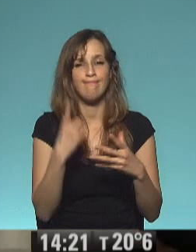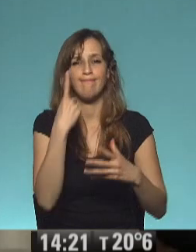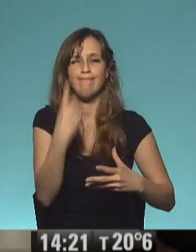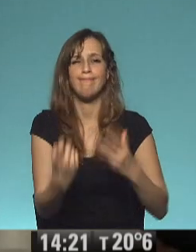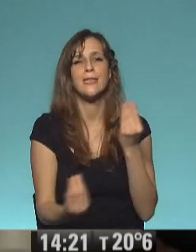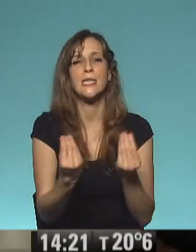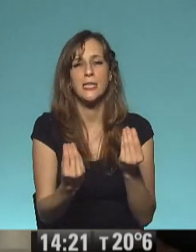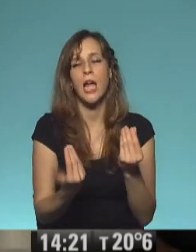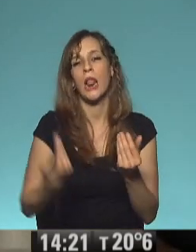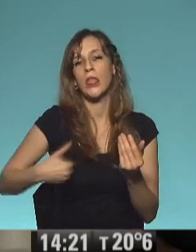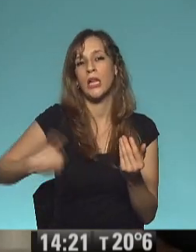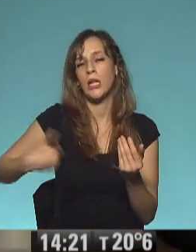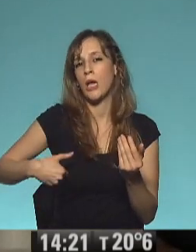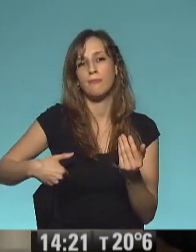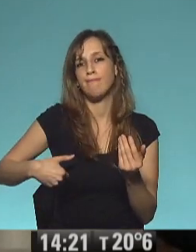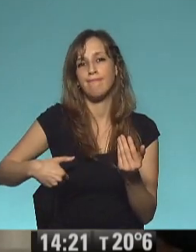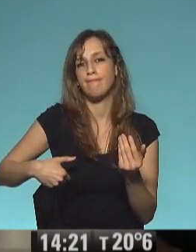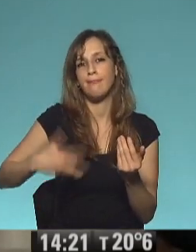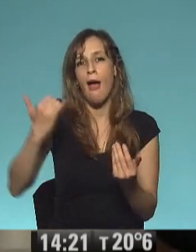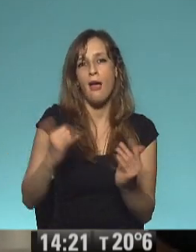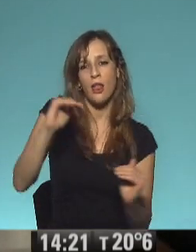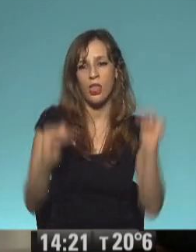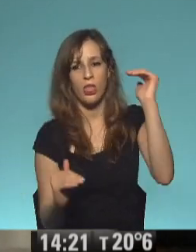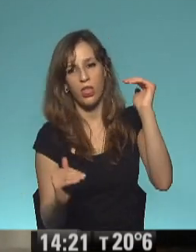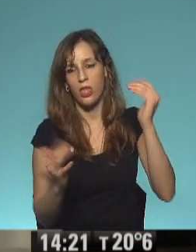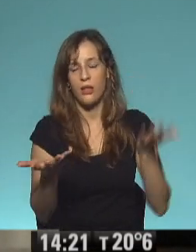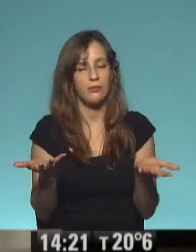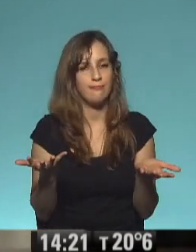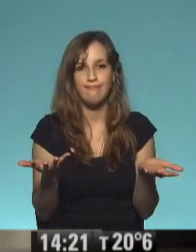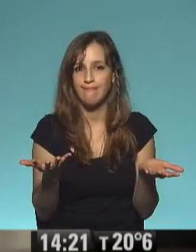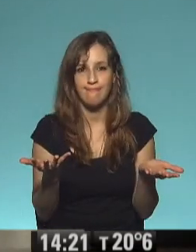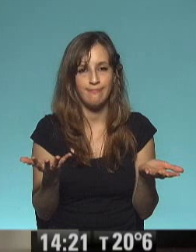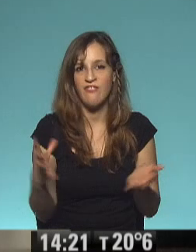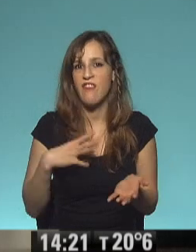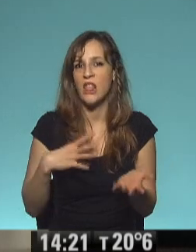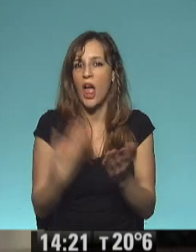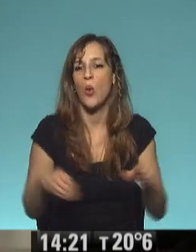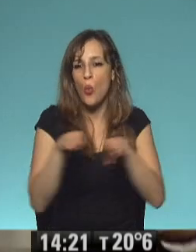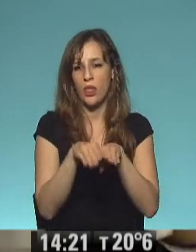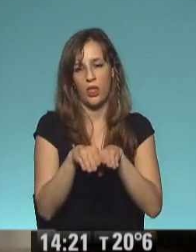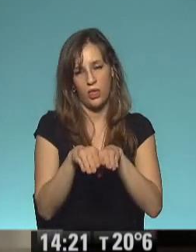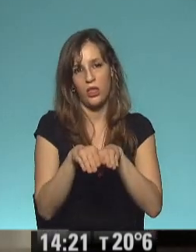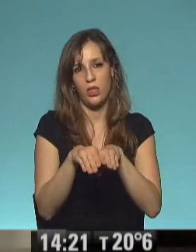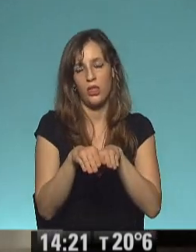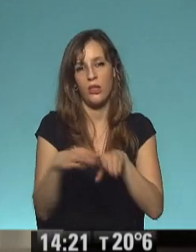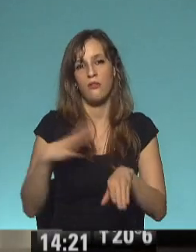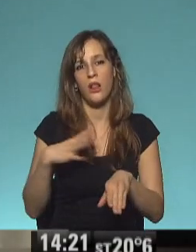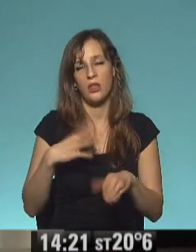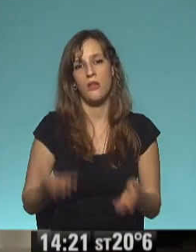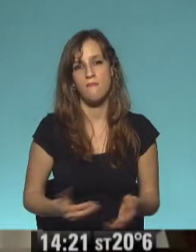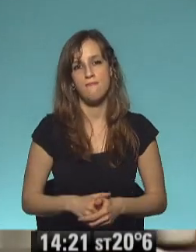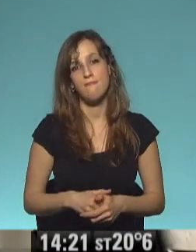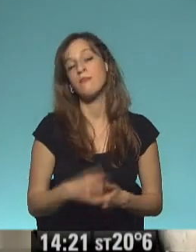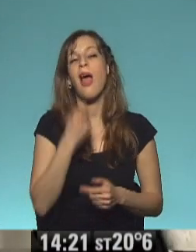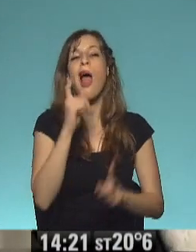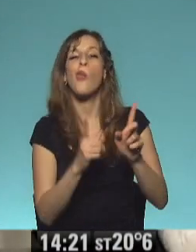la Argentina. Esa desigualdad de la que hablamos Gildo y yo en nuestros discursos. Esa desigualdad que hace próspero un pedazo del